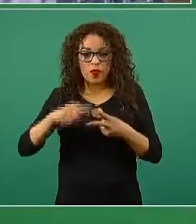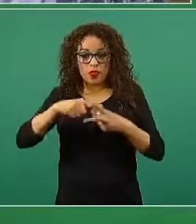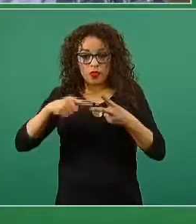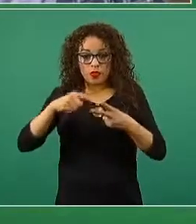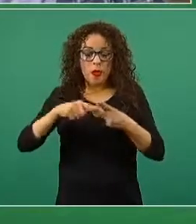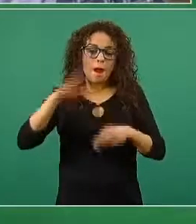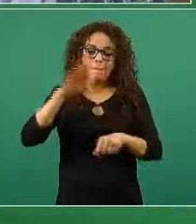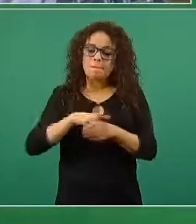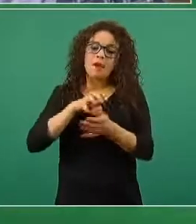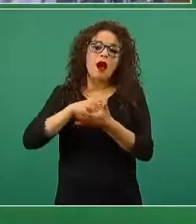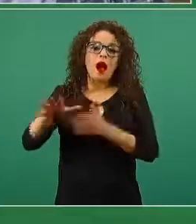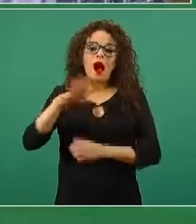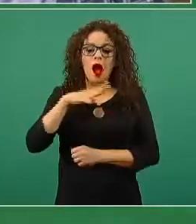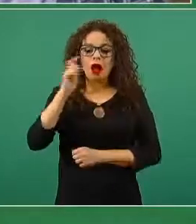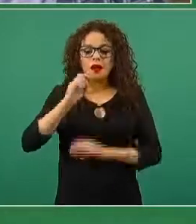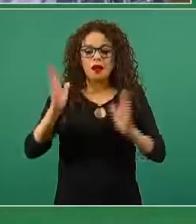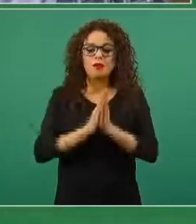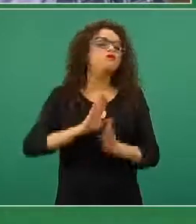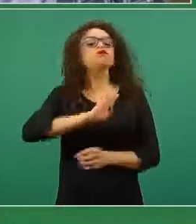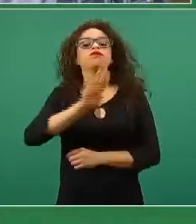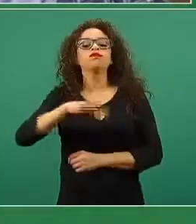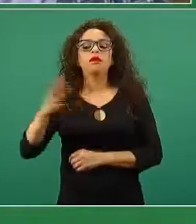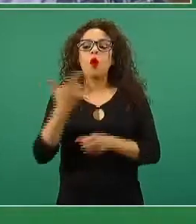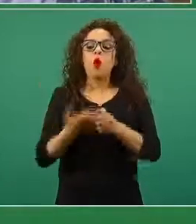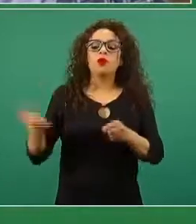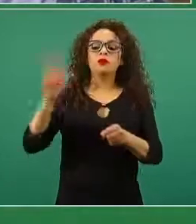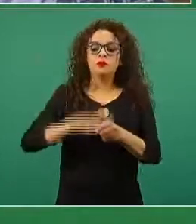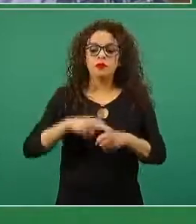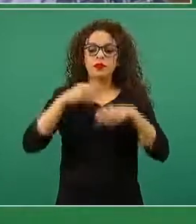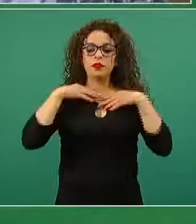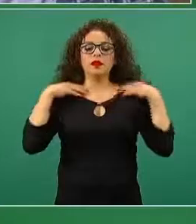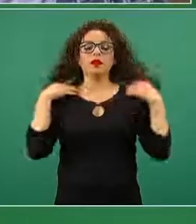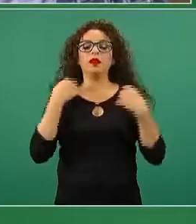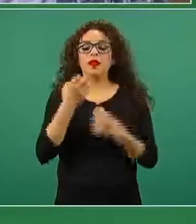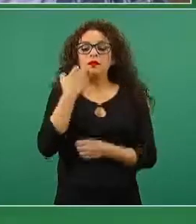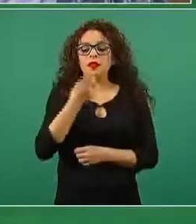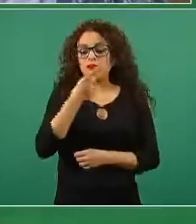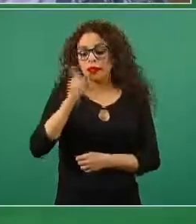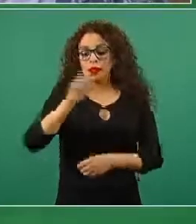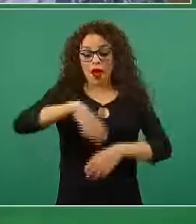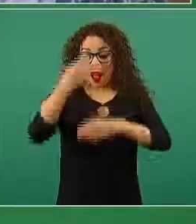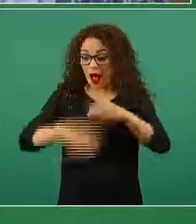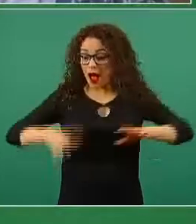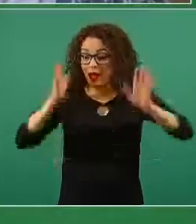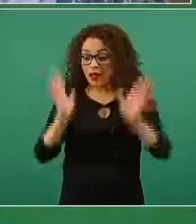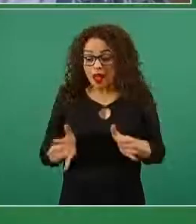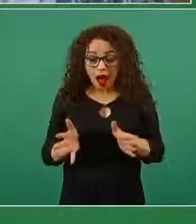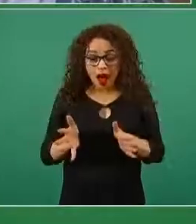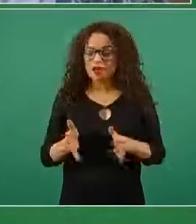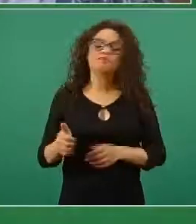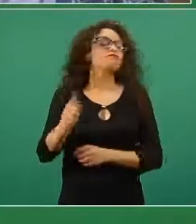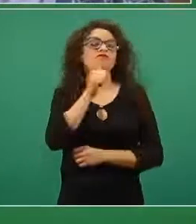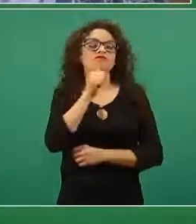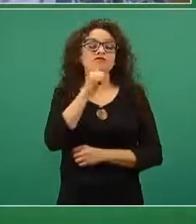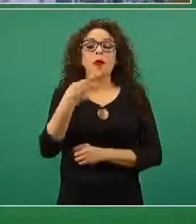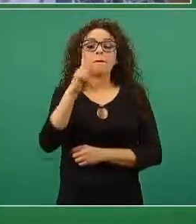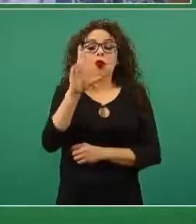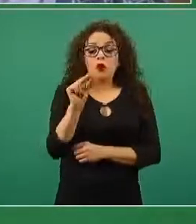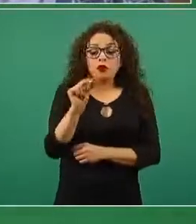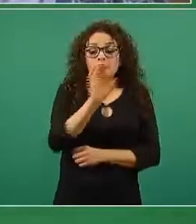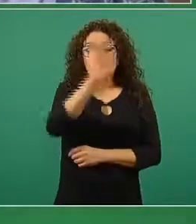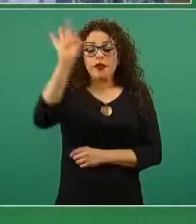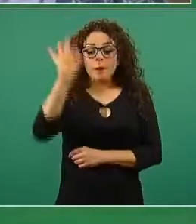nuestro país. Esto no significa que las defunciones y las hospitalizaciones se vayan a acabar por completo, pero el 80%